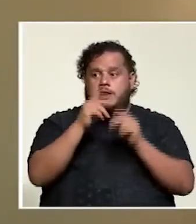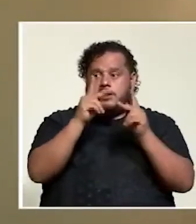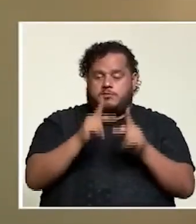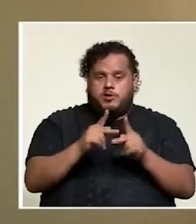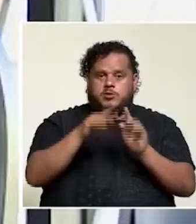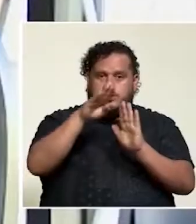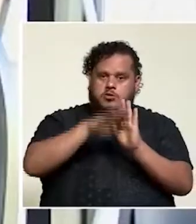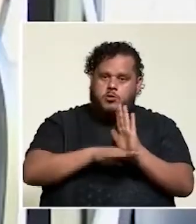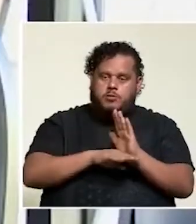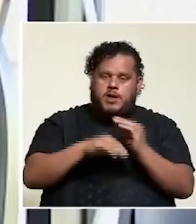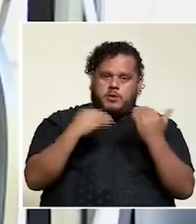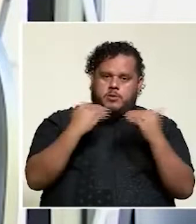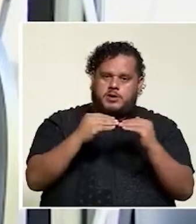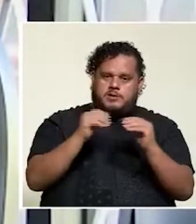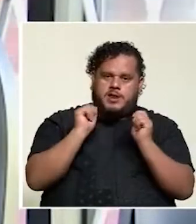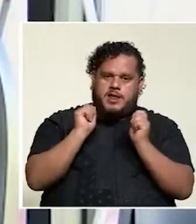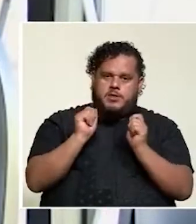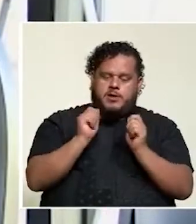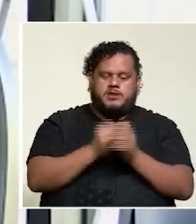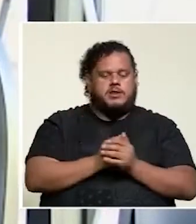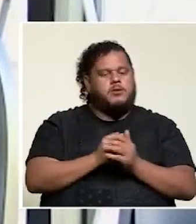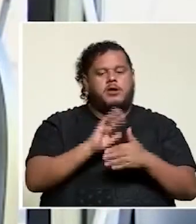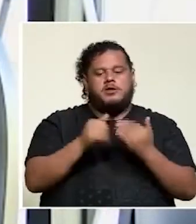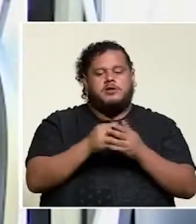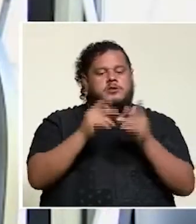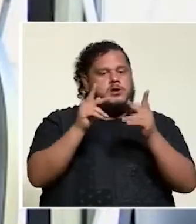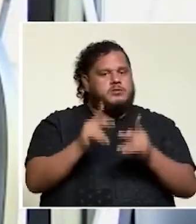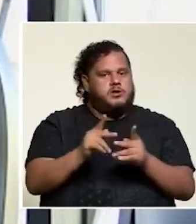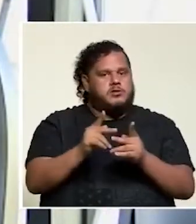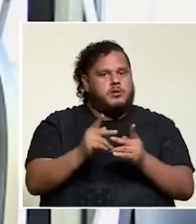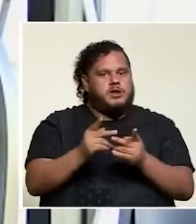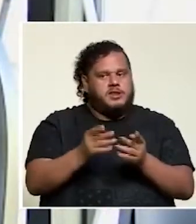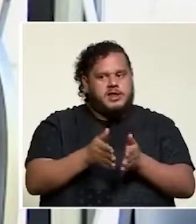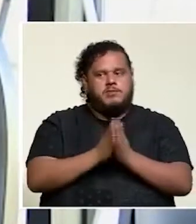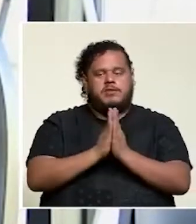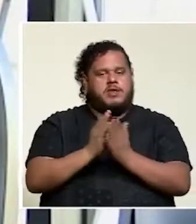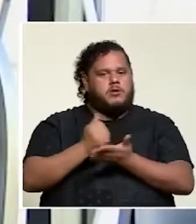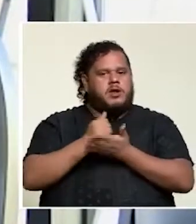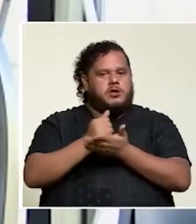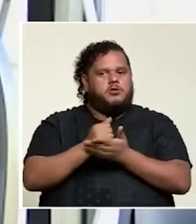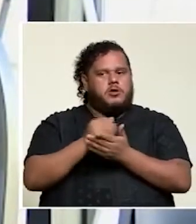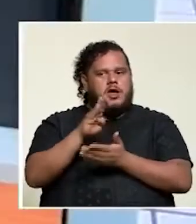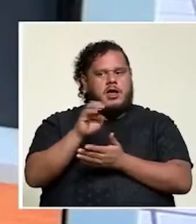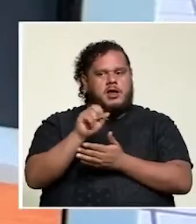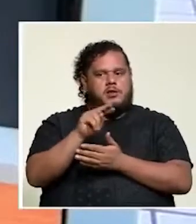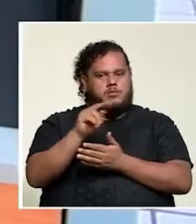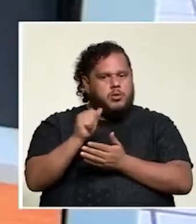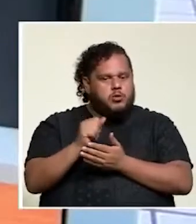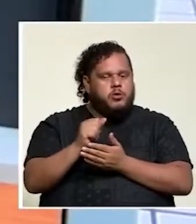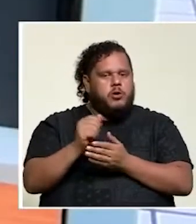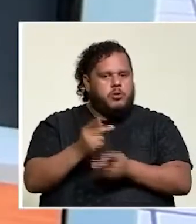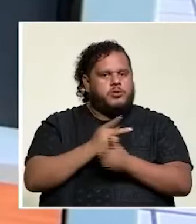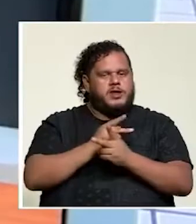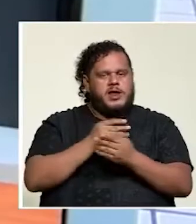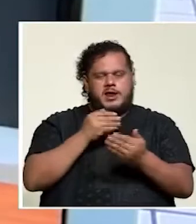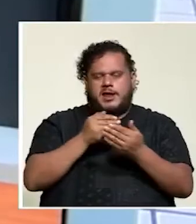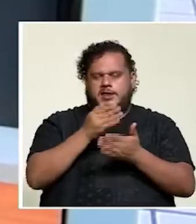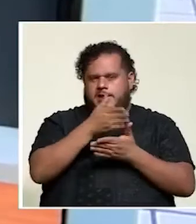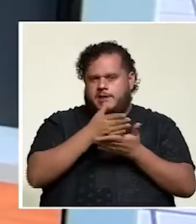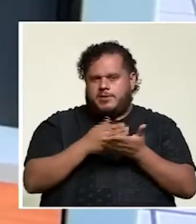con bajo nivel educativo. De todas las personas que pidieron ayuda con el bono proteger, casi la mitad,